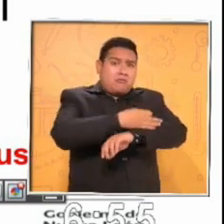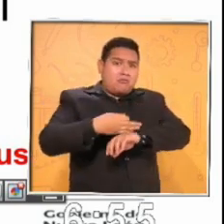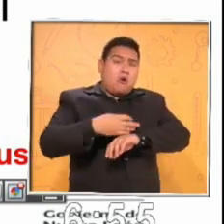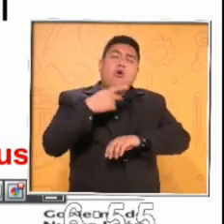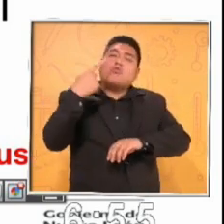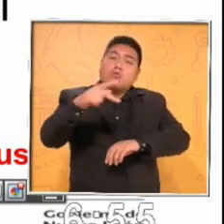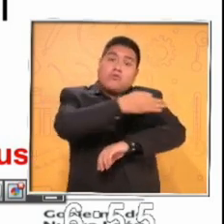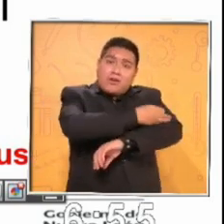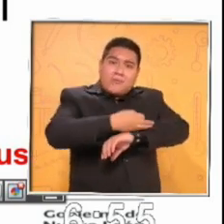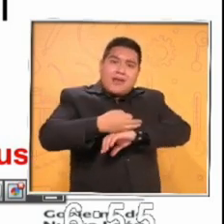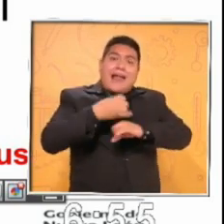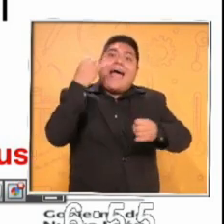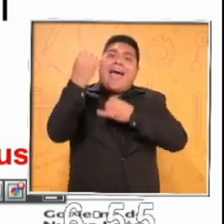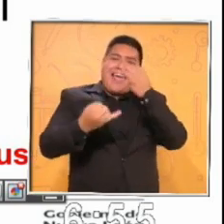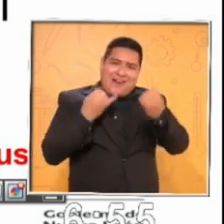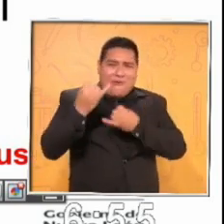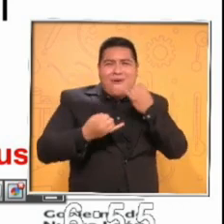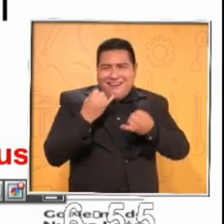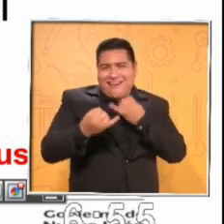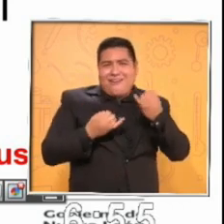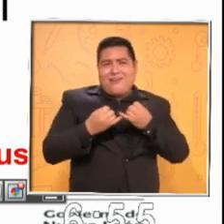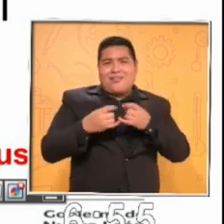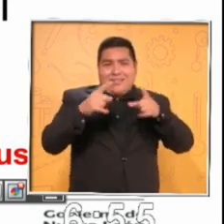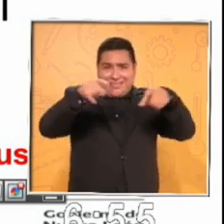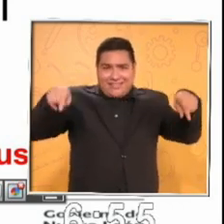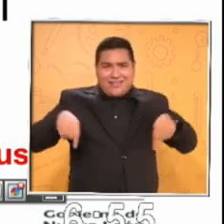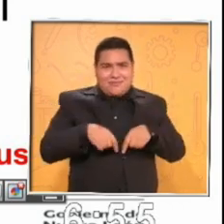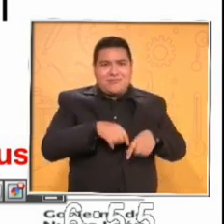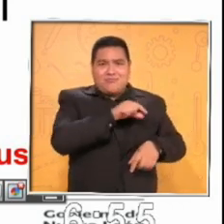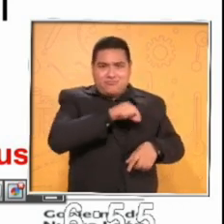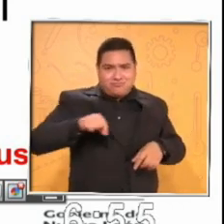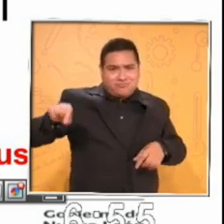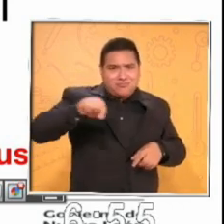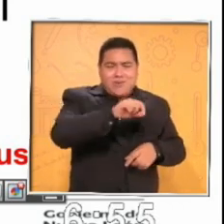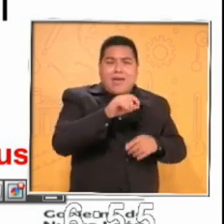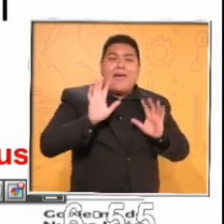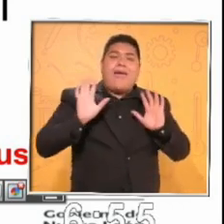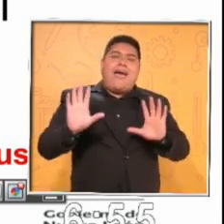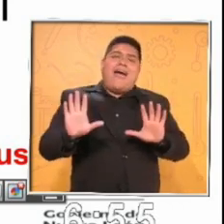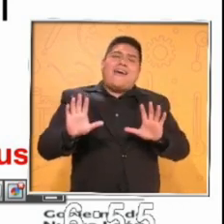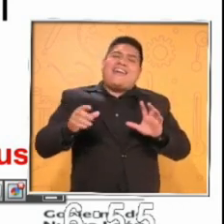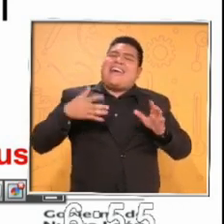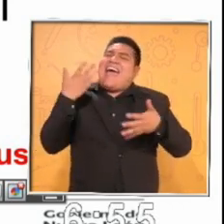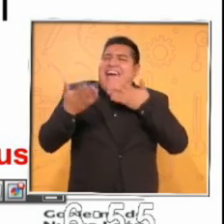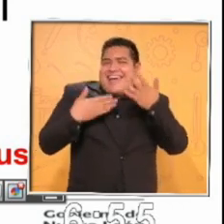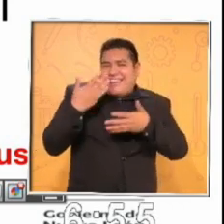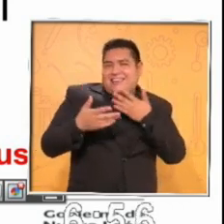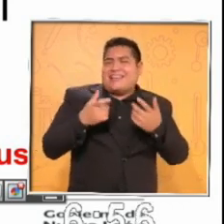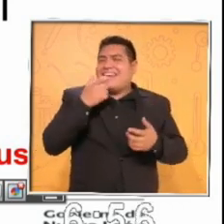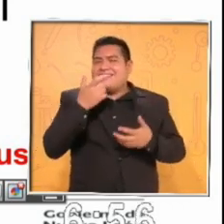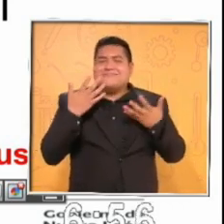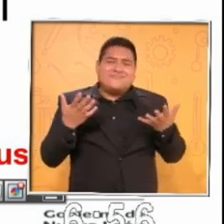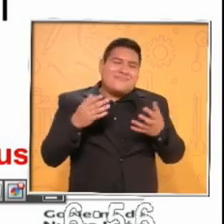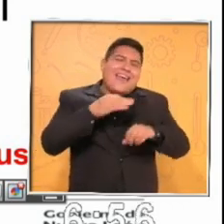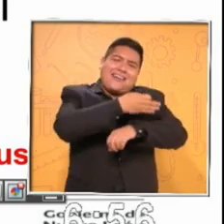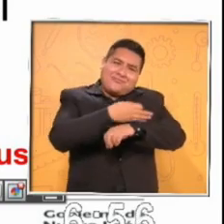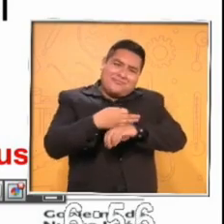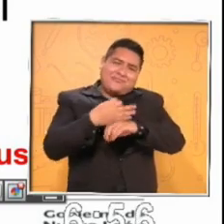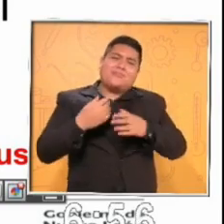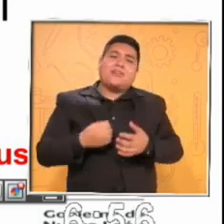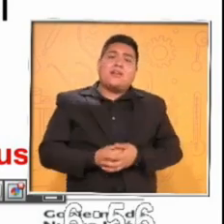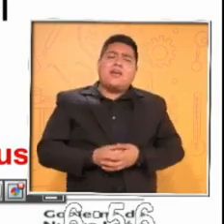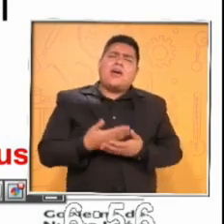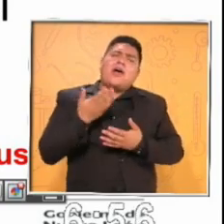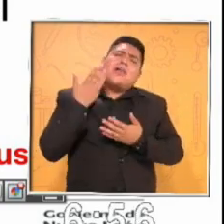con su familia el juego de las estrategias y ver qué tanta diversión podemos obtener. Les pido